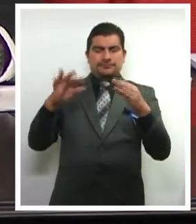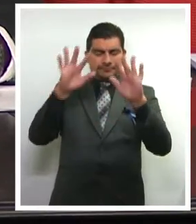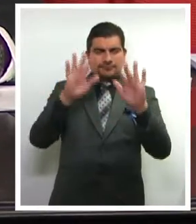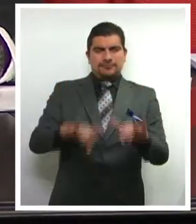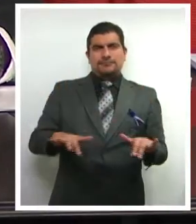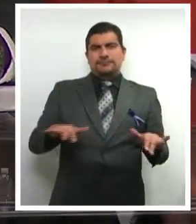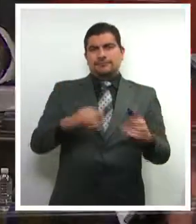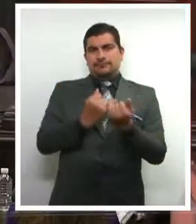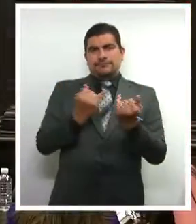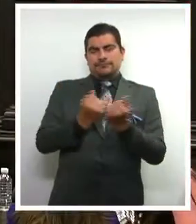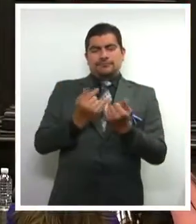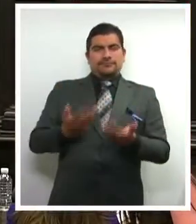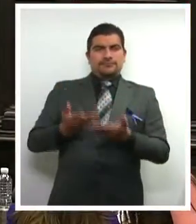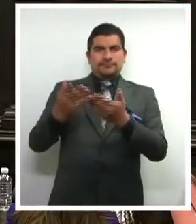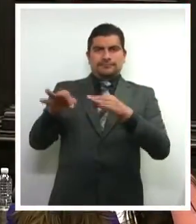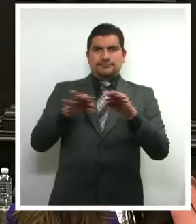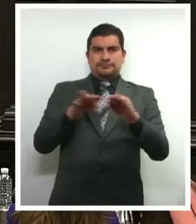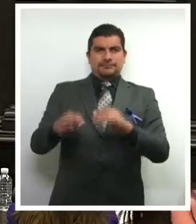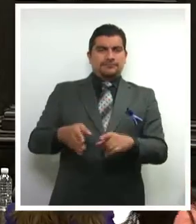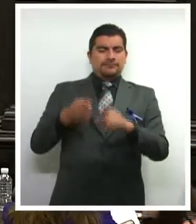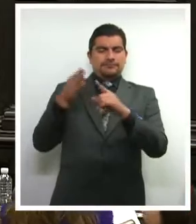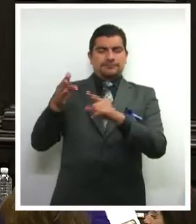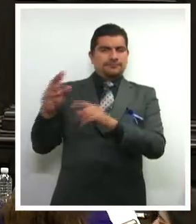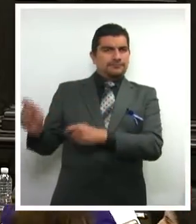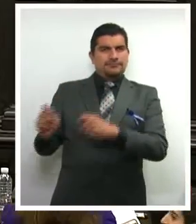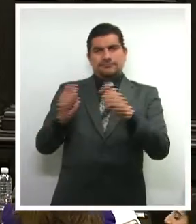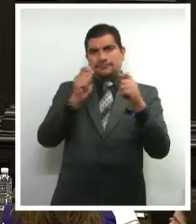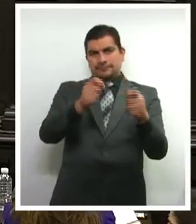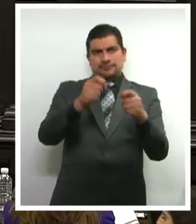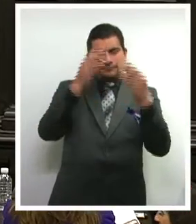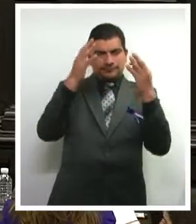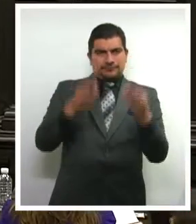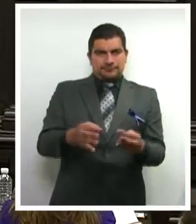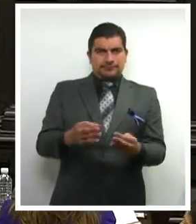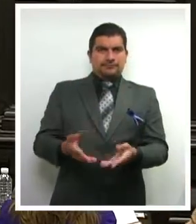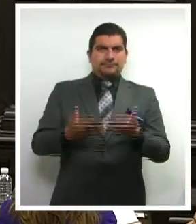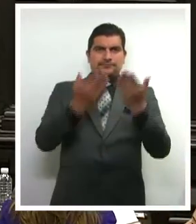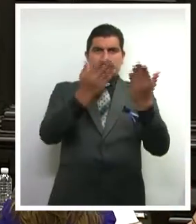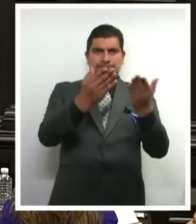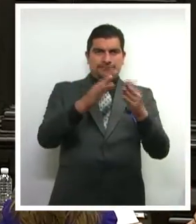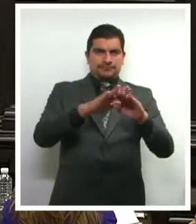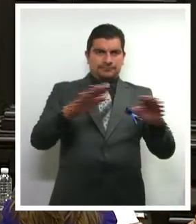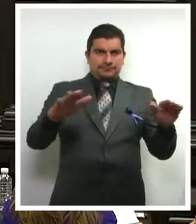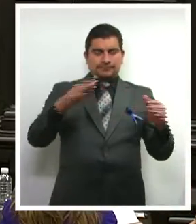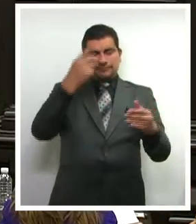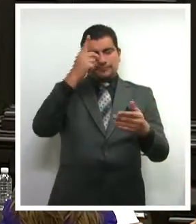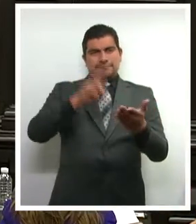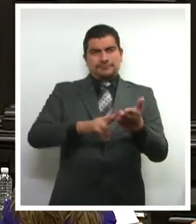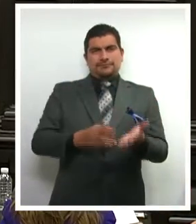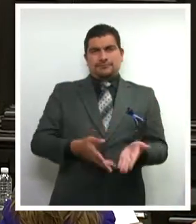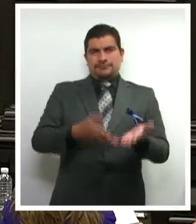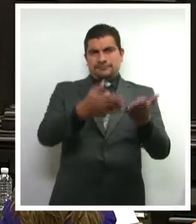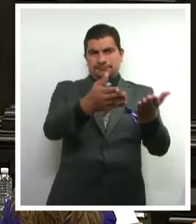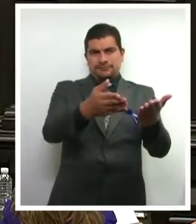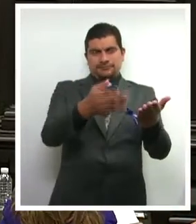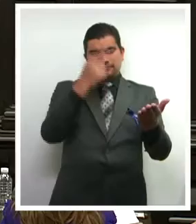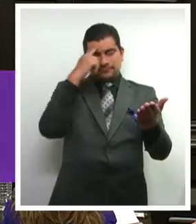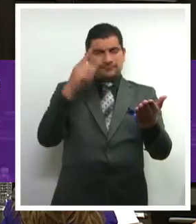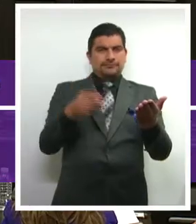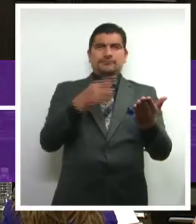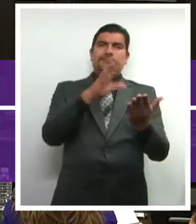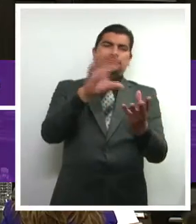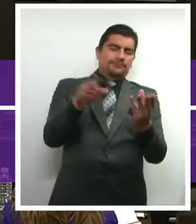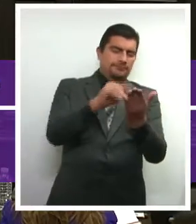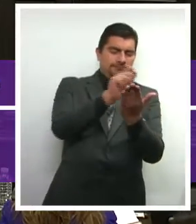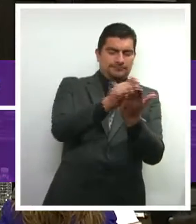desarrollo de sus trabajos sea entregado de manera formal a esta mesa directiva para efectos de integrar